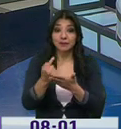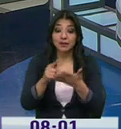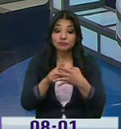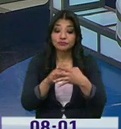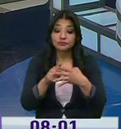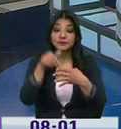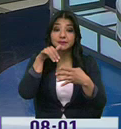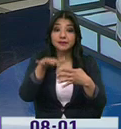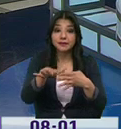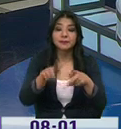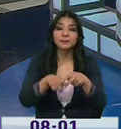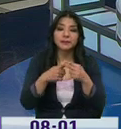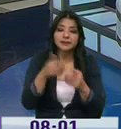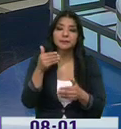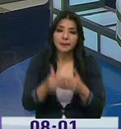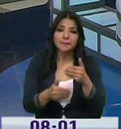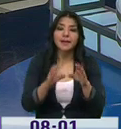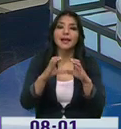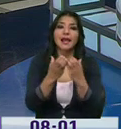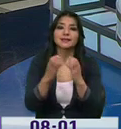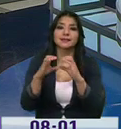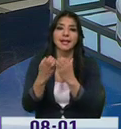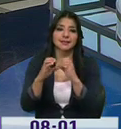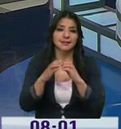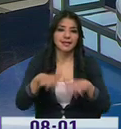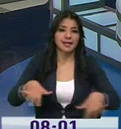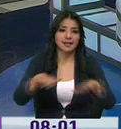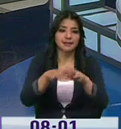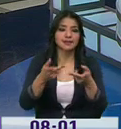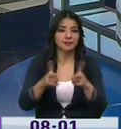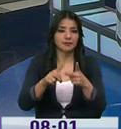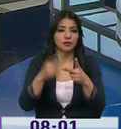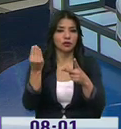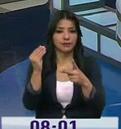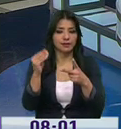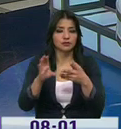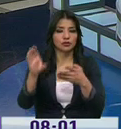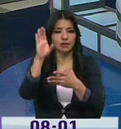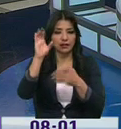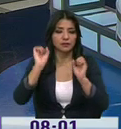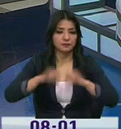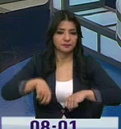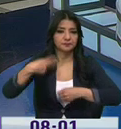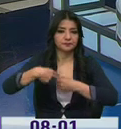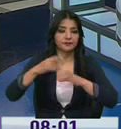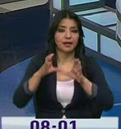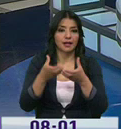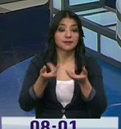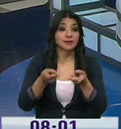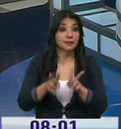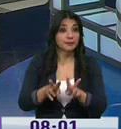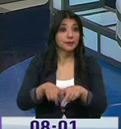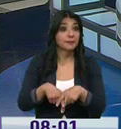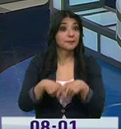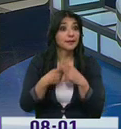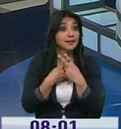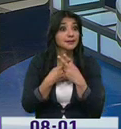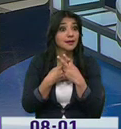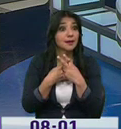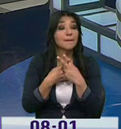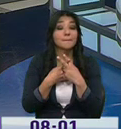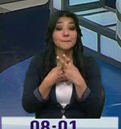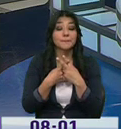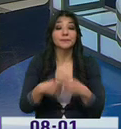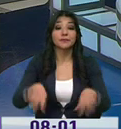comienza paulatinamente a ingresar los chicos, también los adolescentes, a las clases, y también hay que tomar en cuenta que tendremos desde el